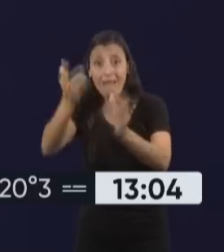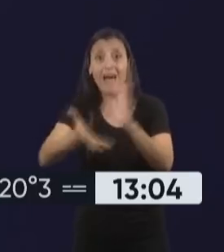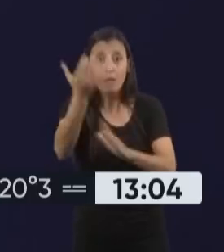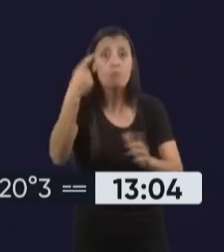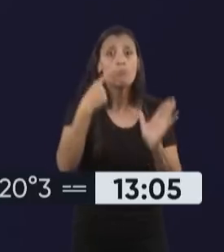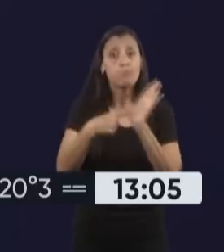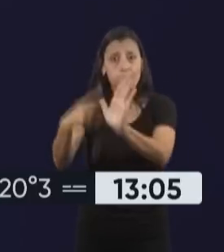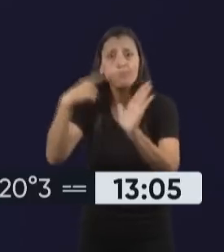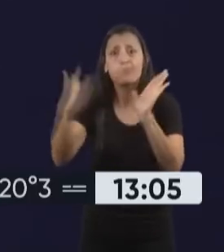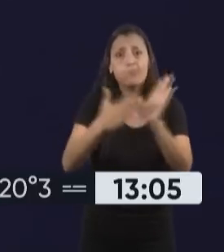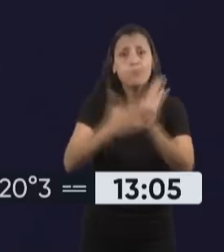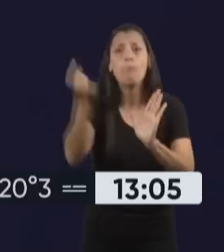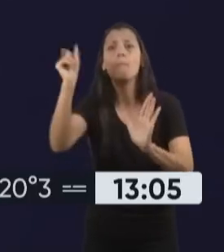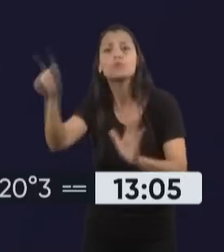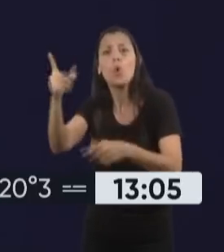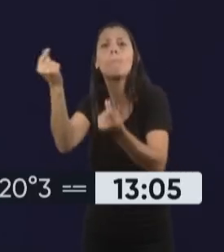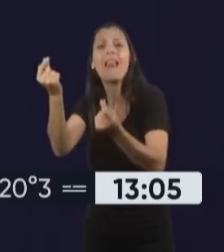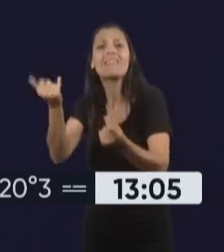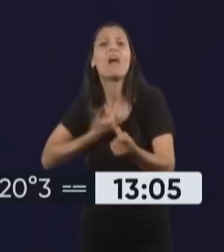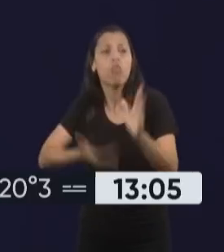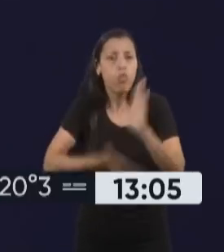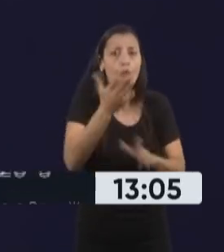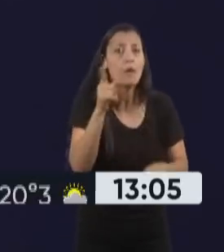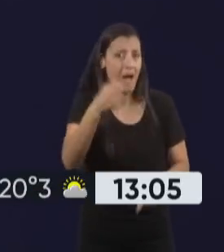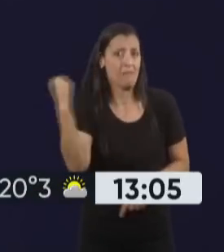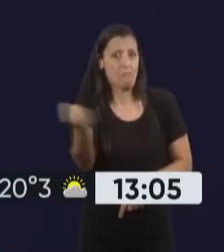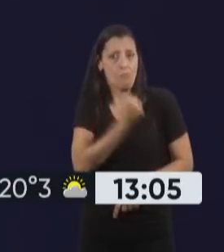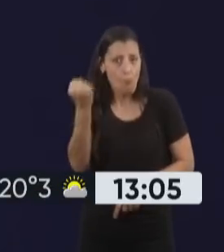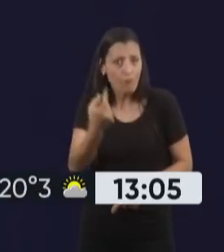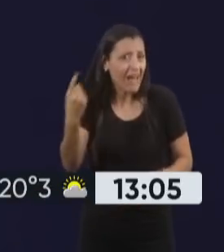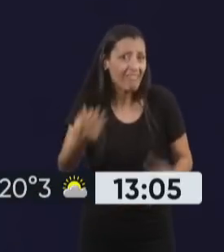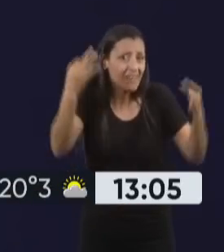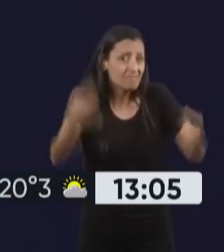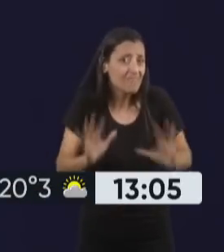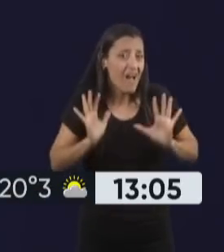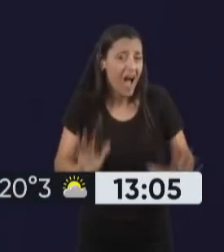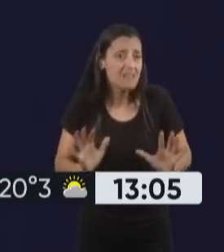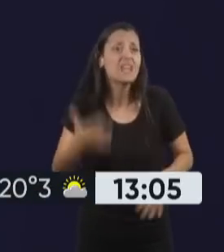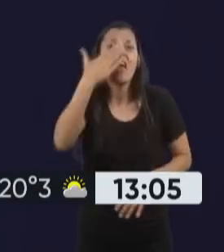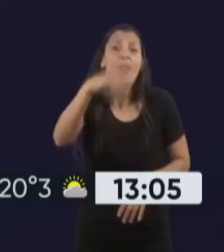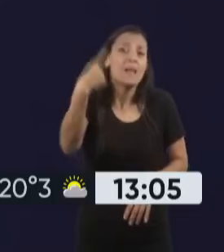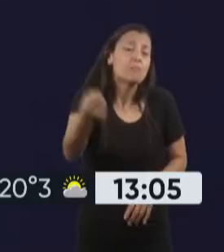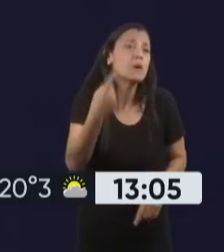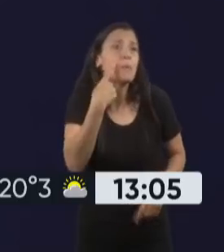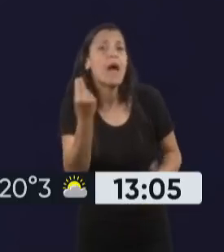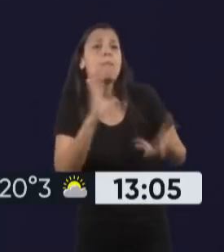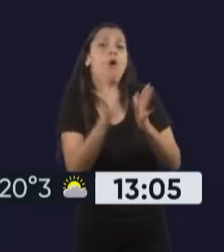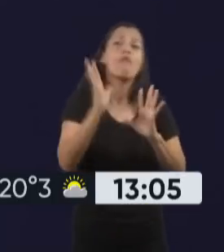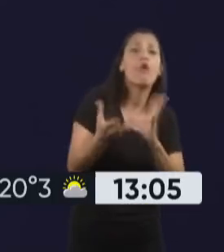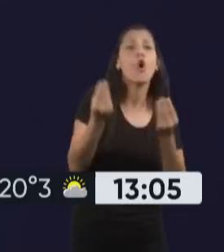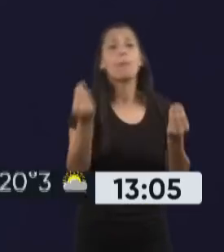y mostrar. Y la verdad que es bastante de sentido común, digamos, lo que se plantea, ¿no? Después se verá cuál es la mejor forma o la manera